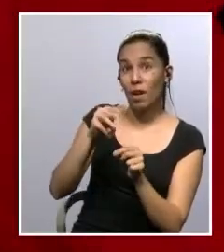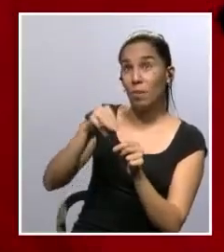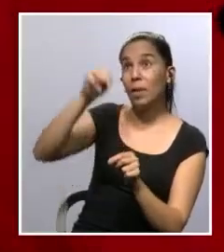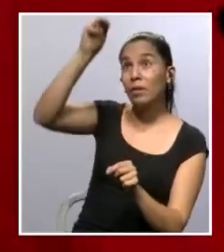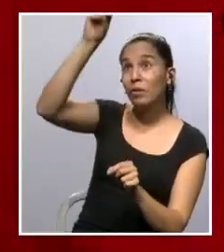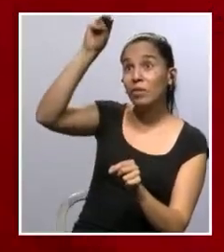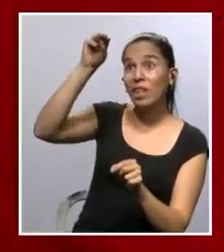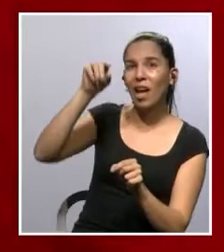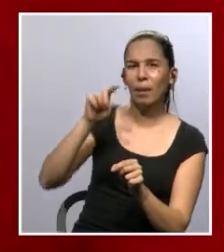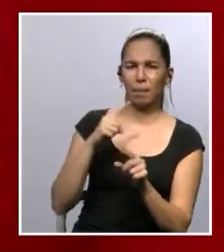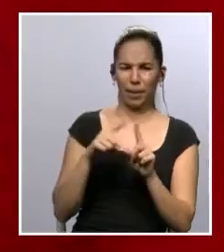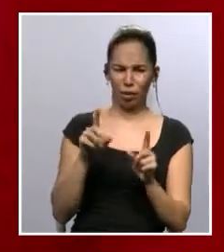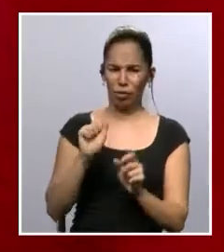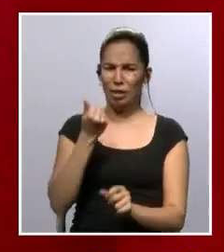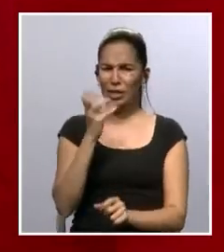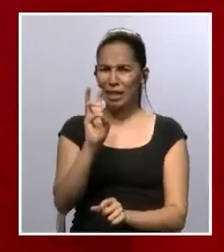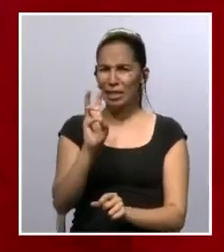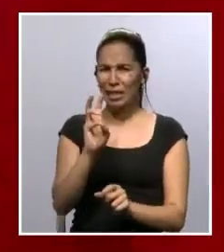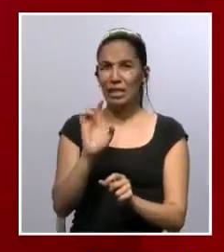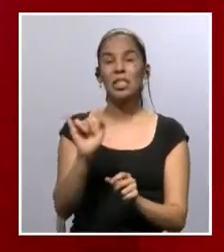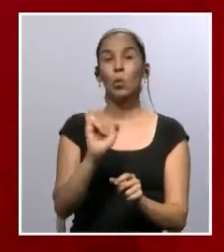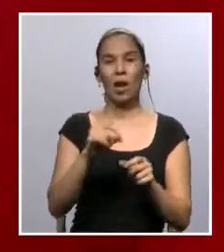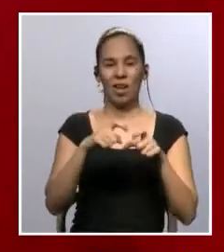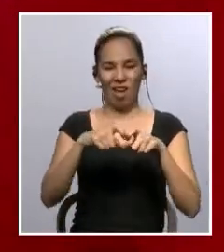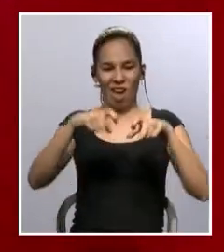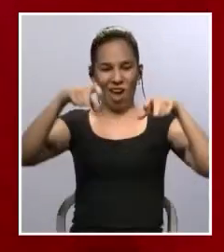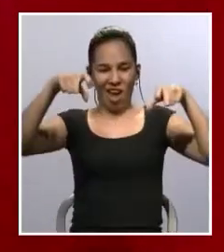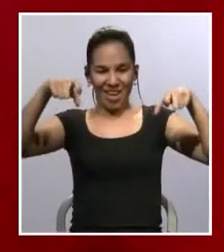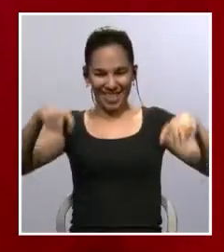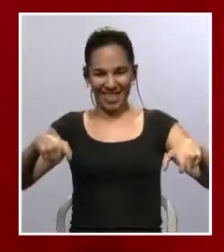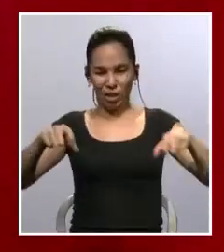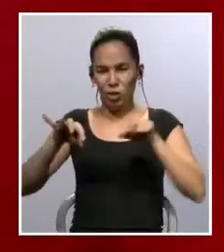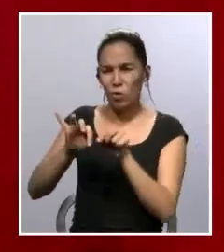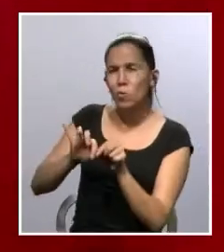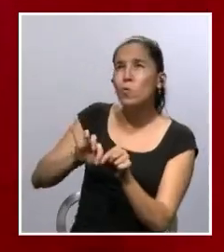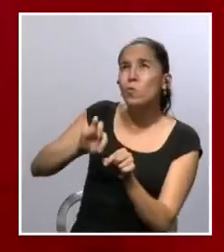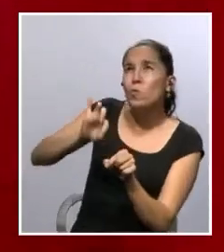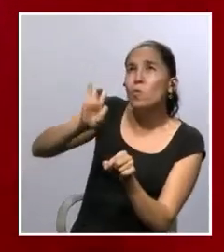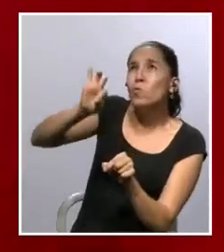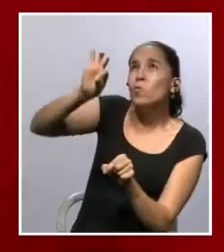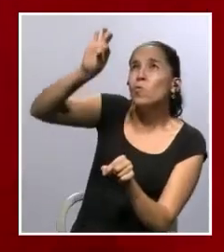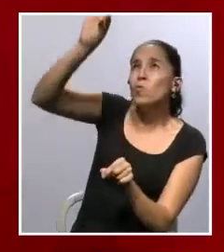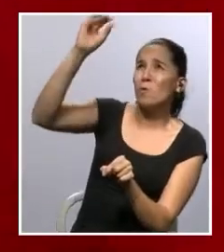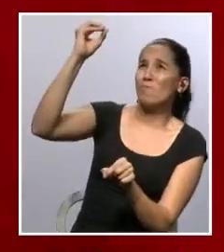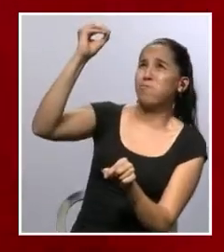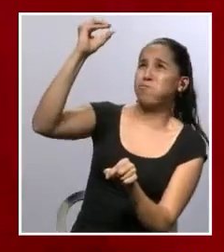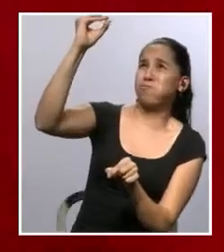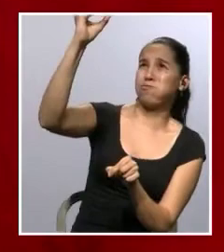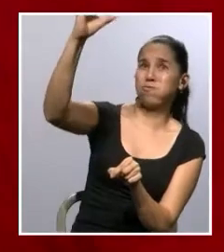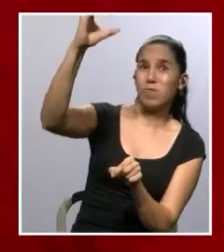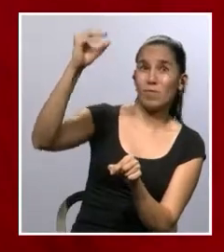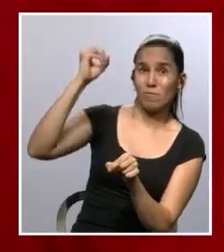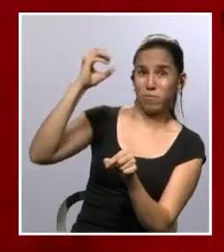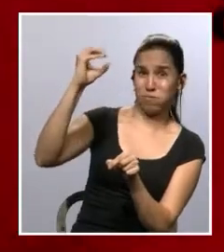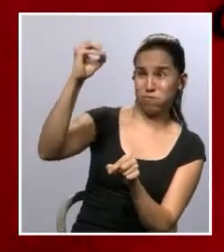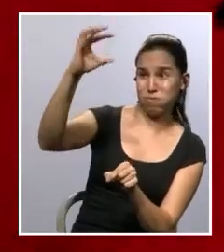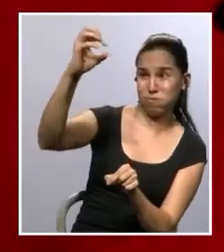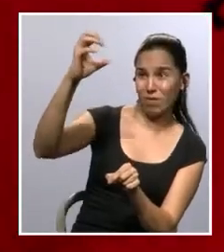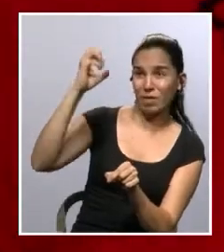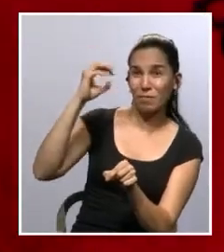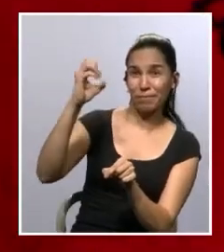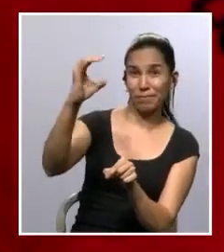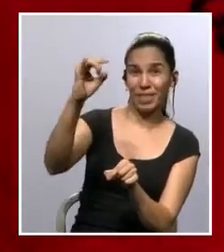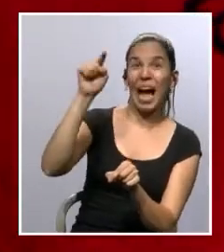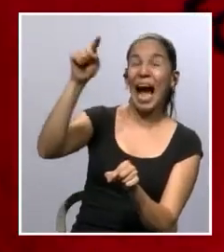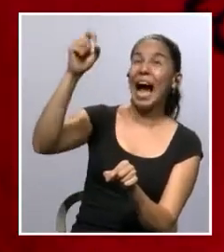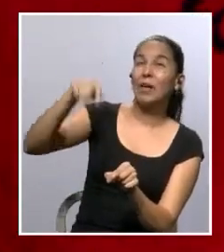¿Cuánto sería uno de 16 metros? Como uno de los que hay en los estadios. Esos postes altísimos que tienen la iluminación del estadio.